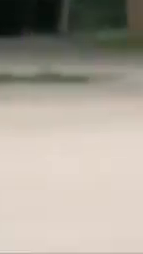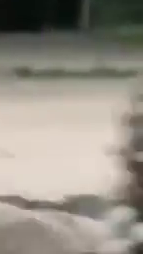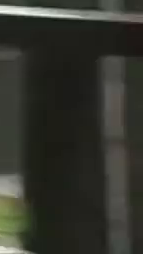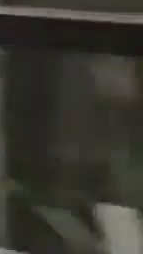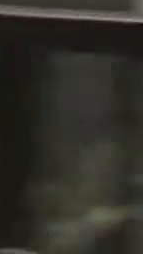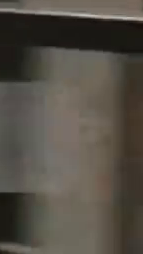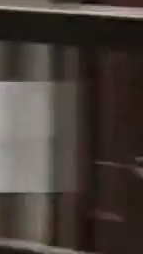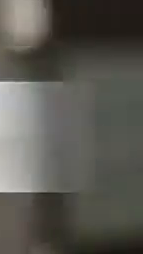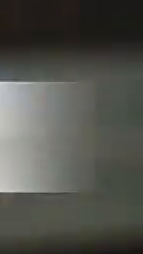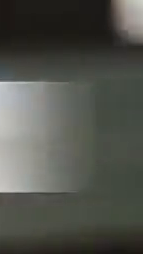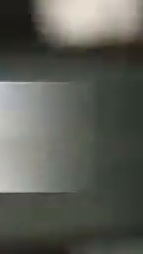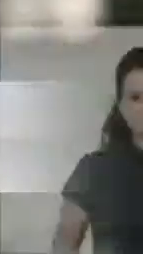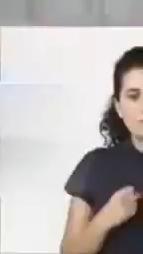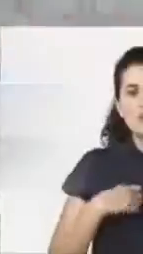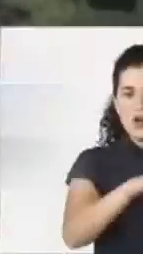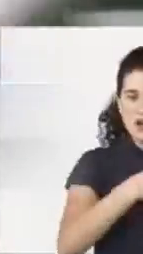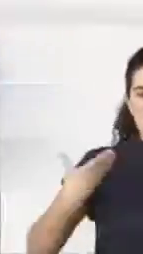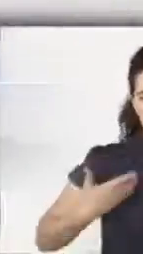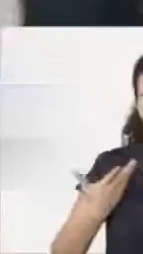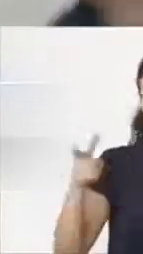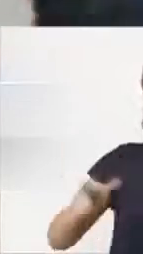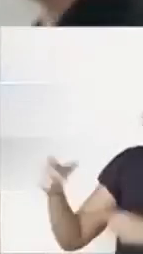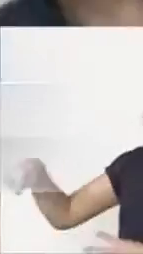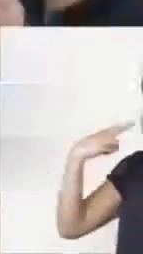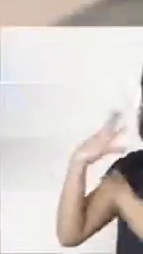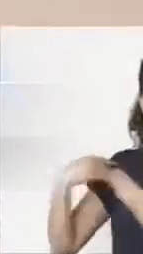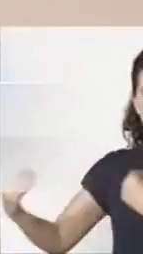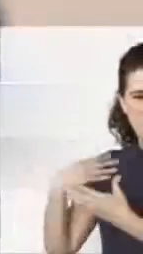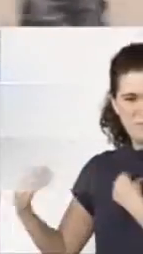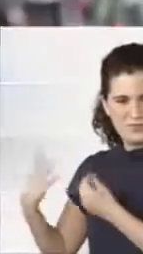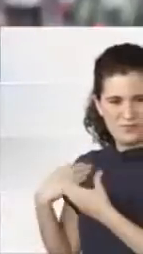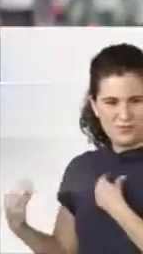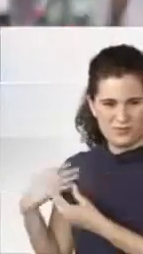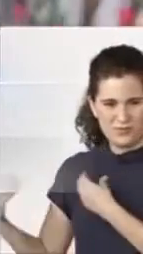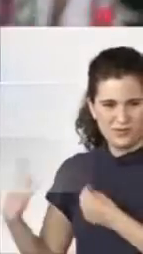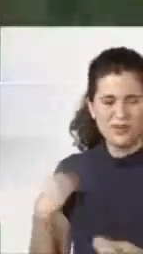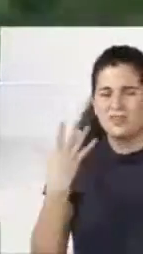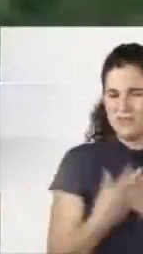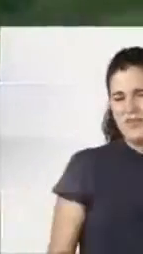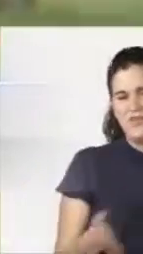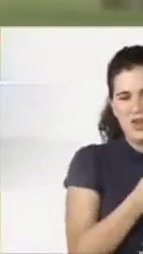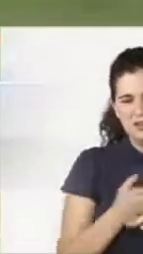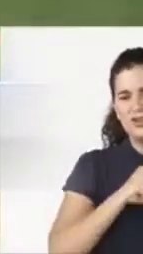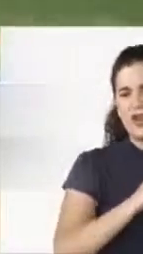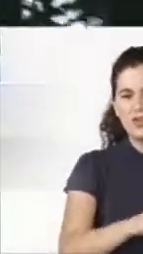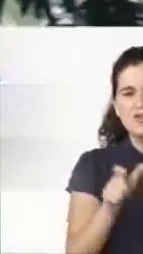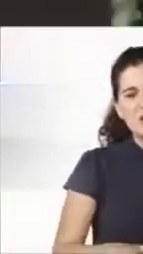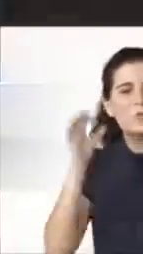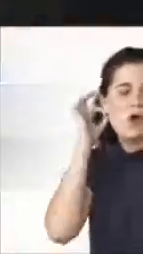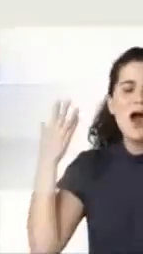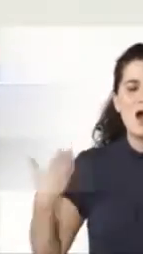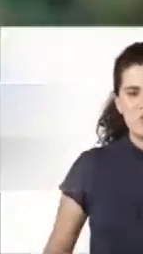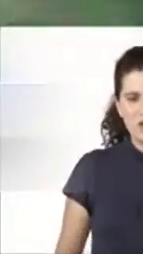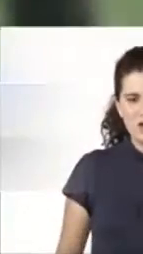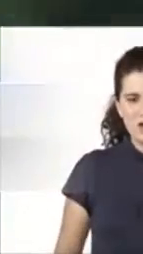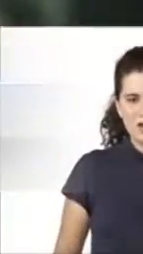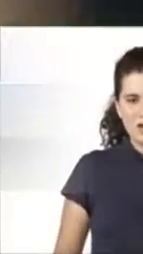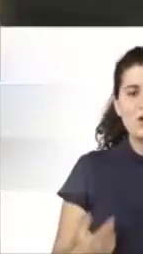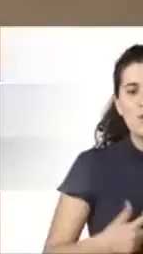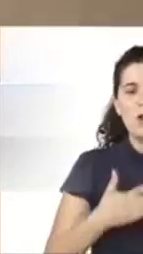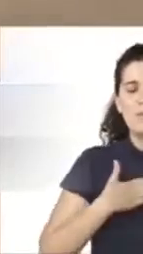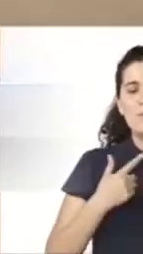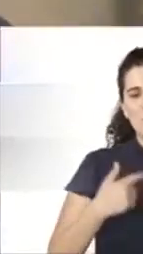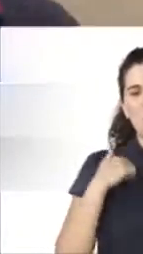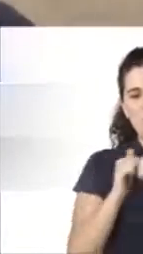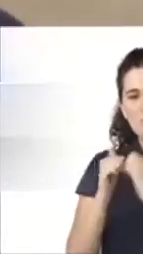En el Mes Internacional de la Eliminación de la Violencia contra la Mujer, se lanzó la campaña Por Mí y por Todas las Mujeres, que tiene como